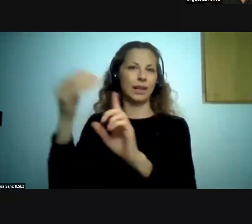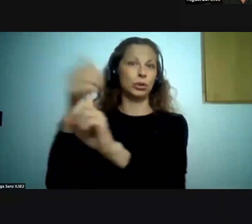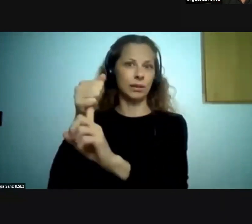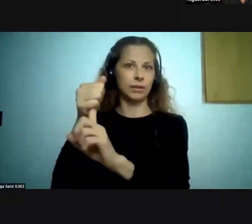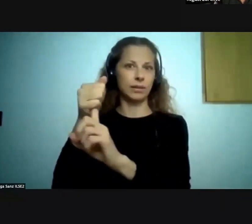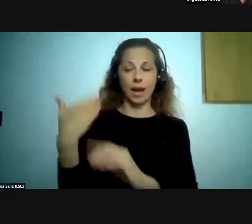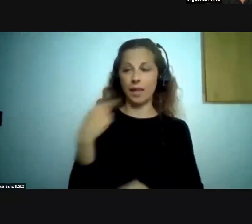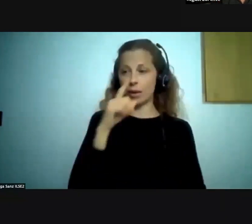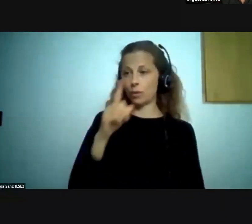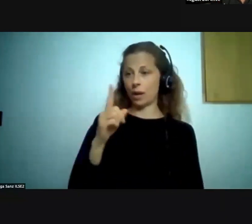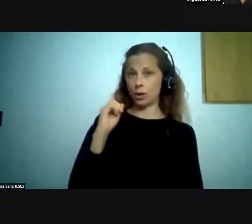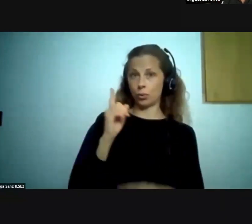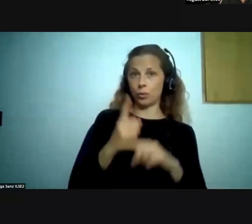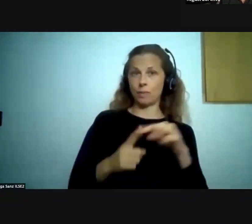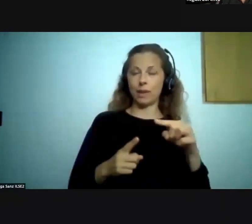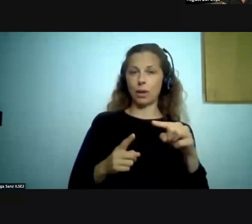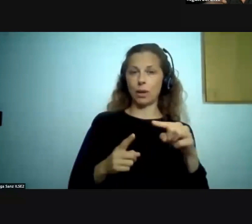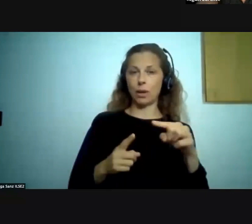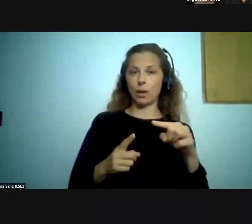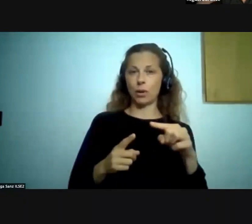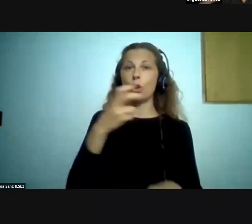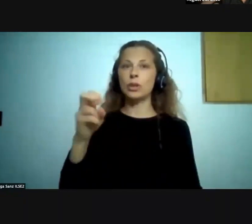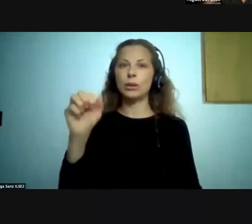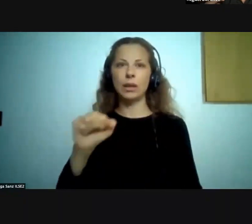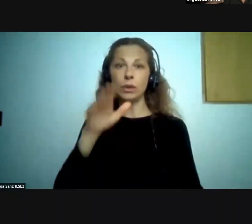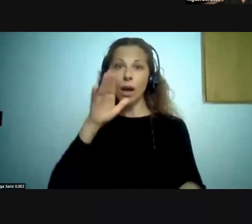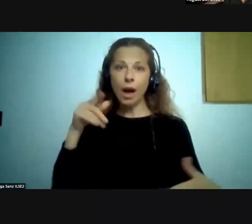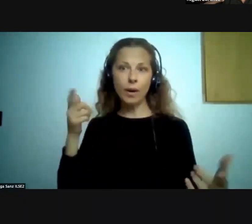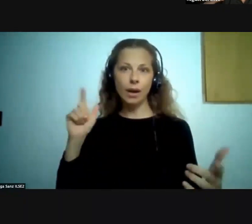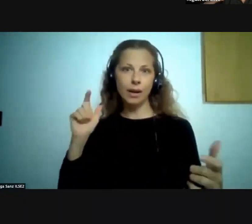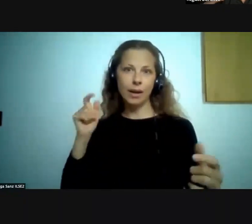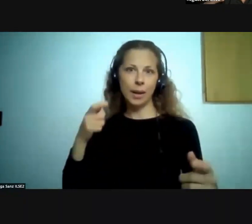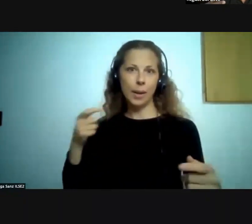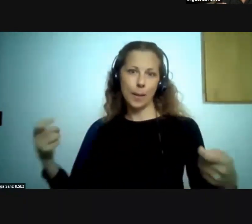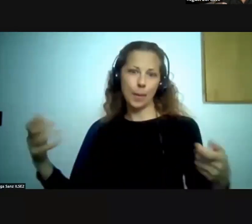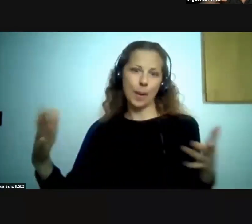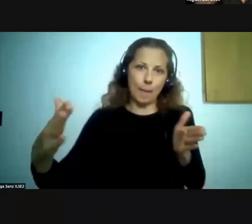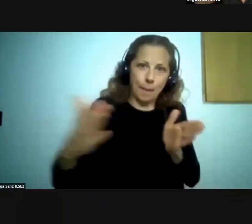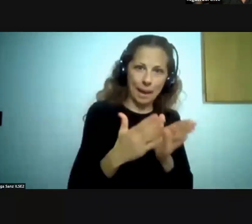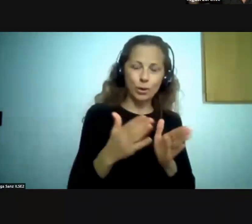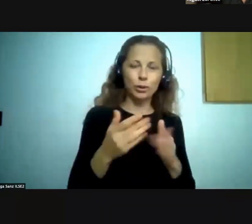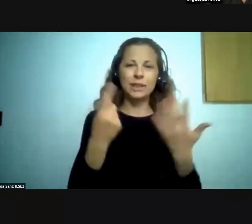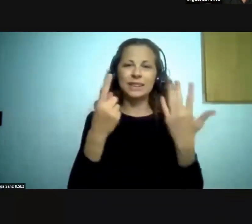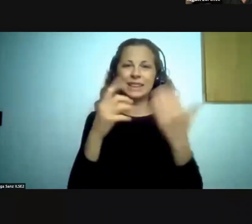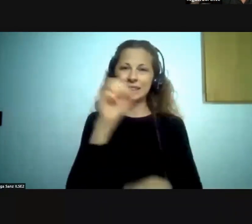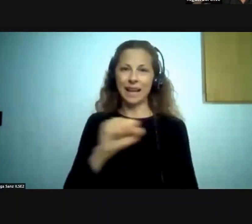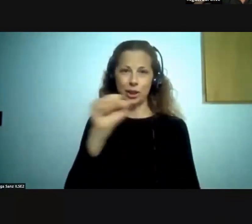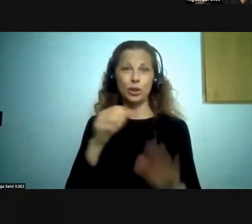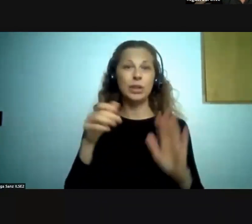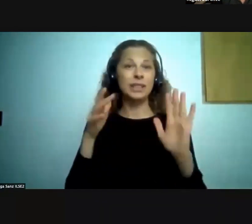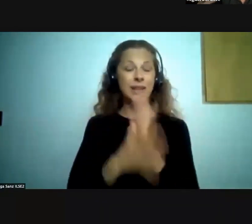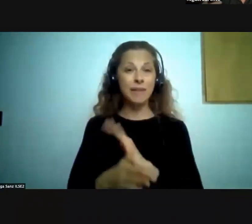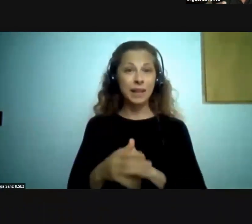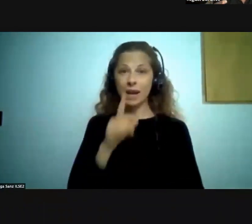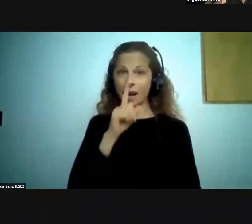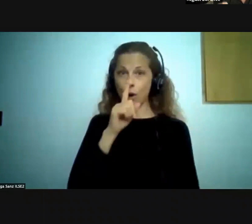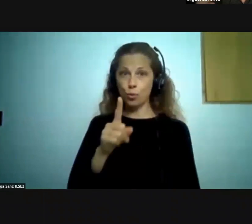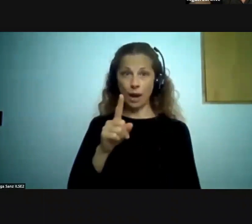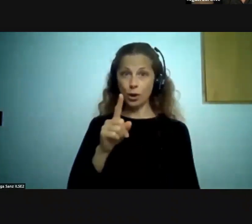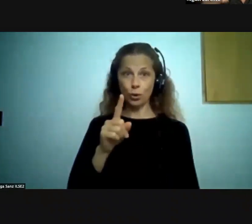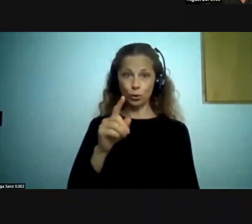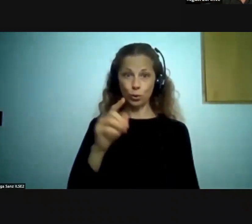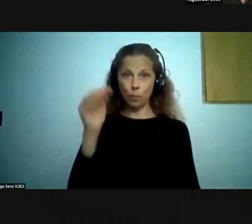200 años y ahora estamos hablando de 60 años. Es decir, en menos de 1 año hemos reducido prácticamente 100 y pico